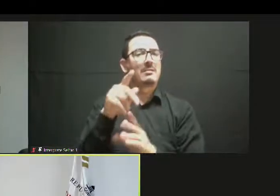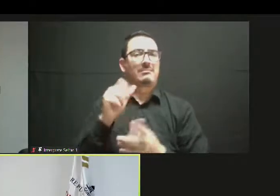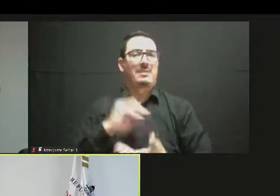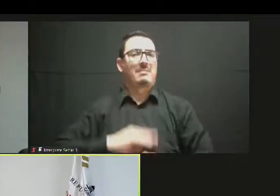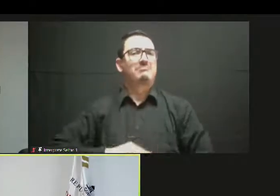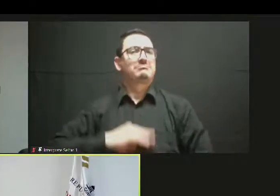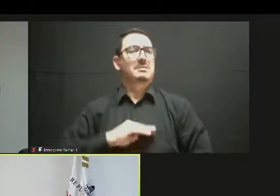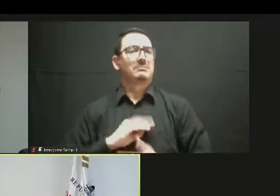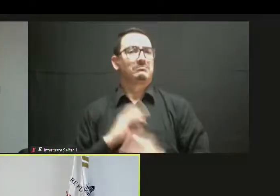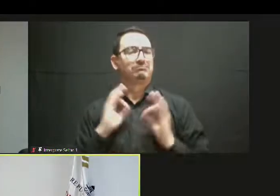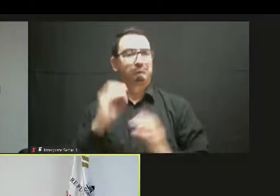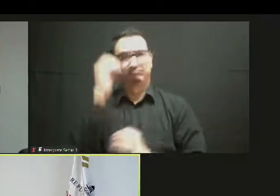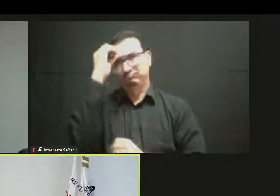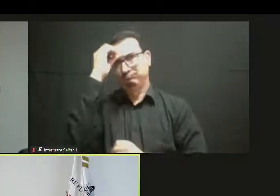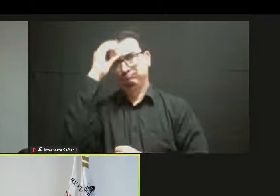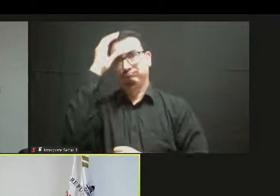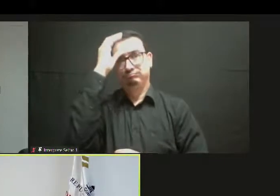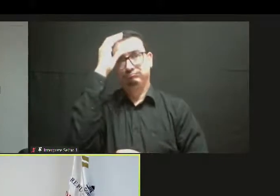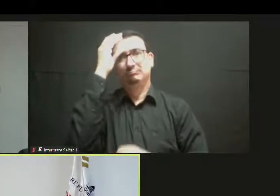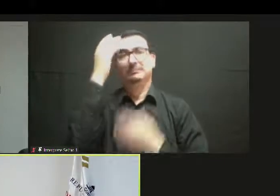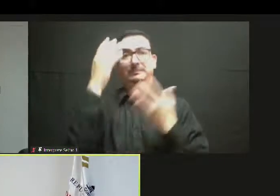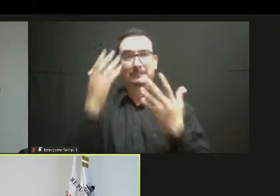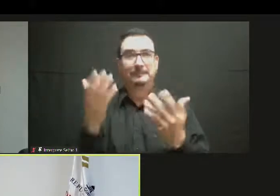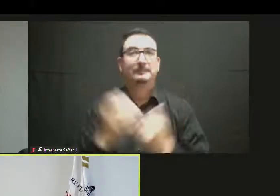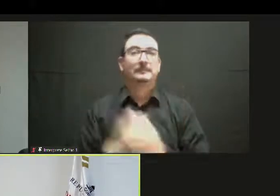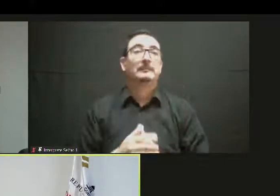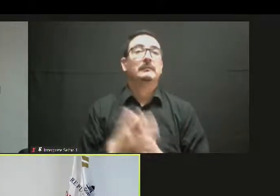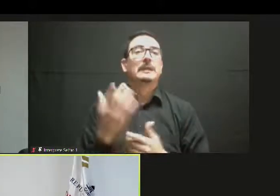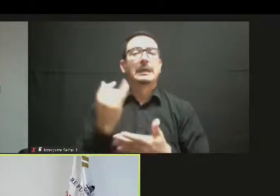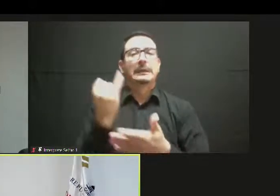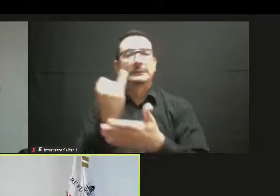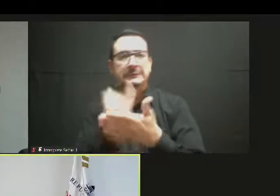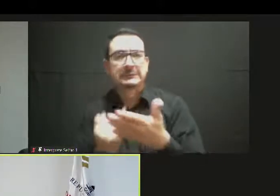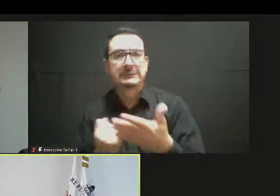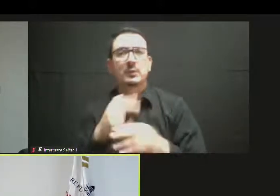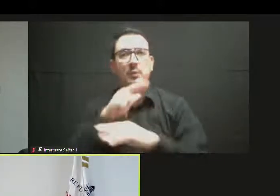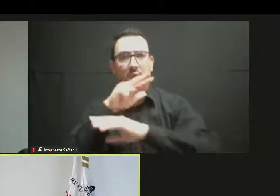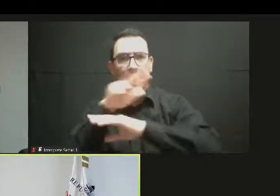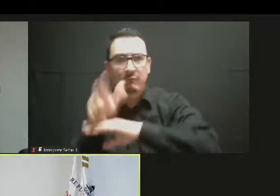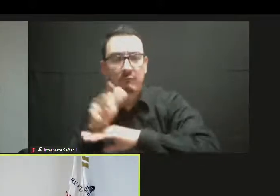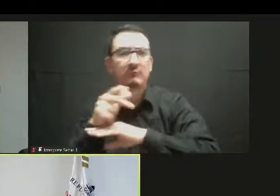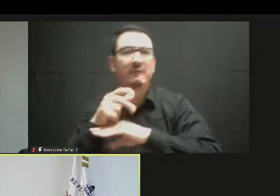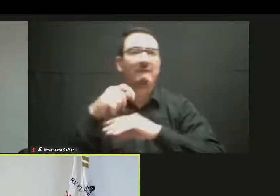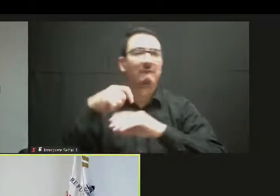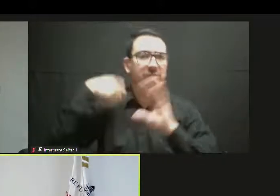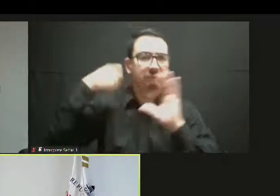desde diseñadores gráficos, cine, audiovisual, videojuegos, entre otros.